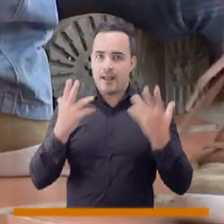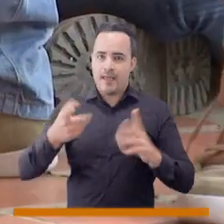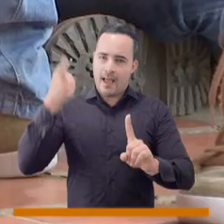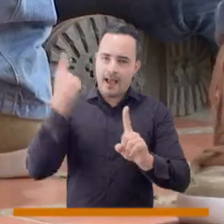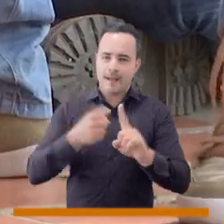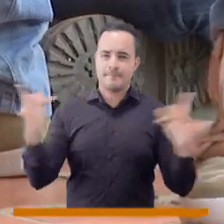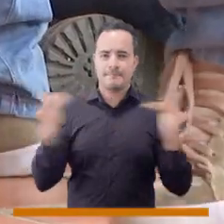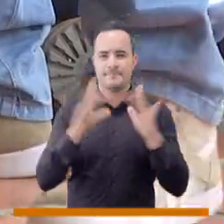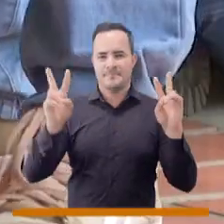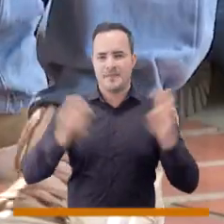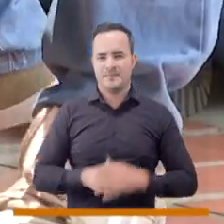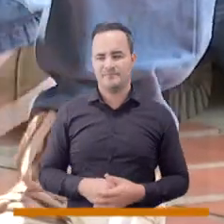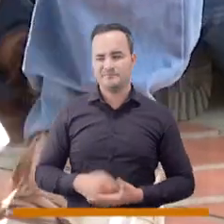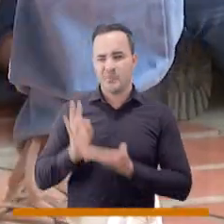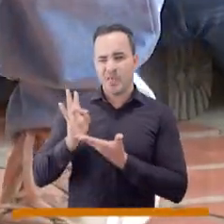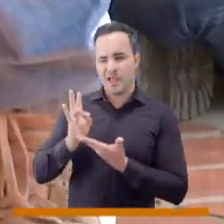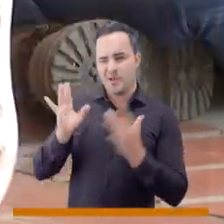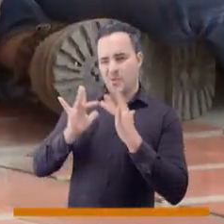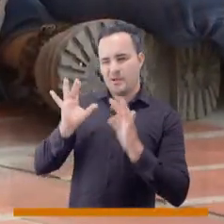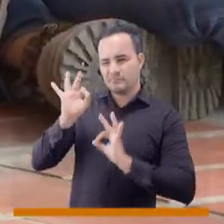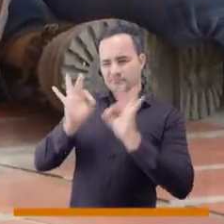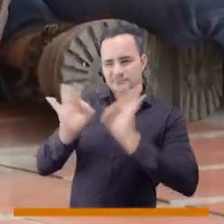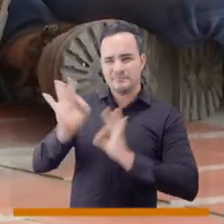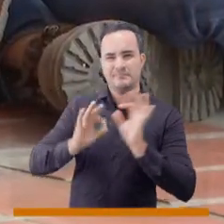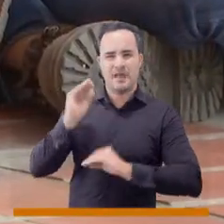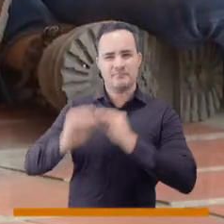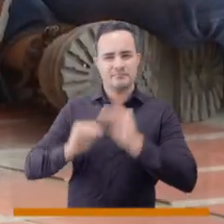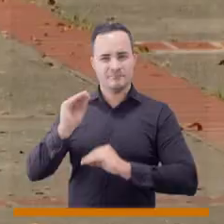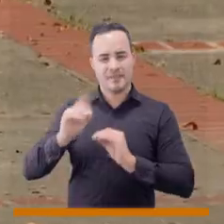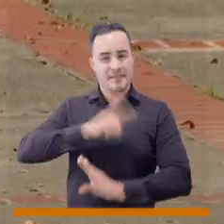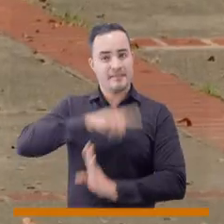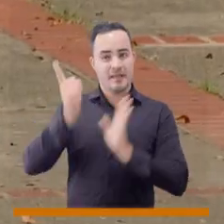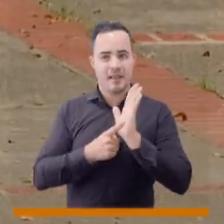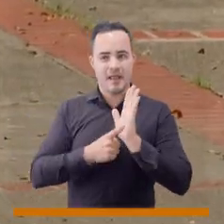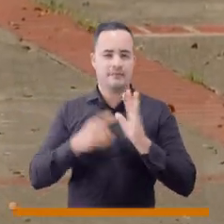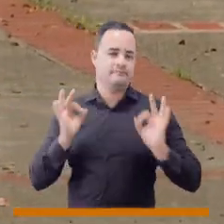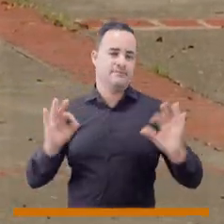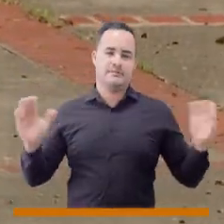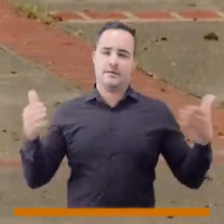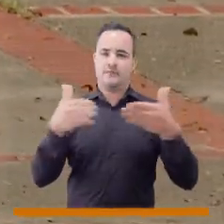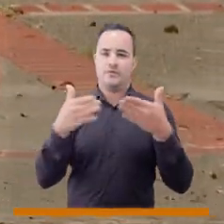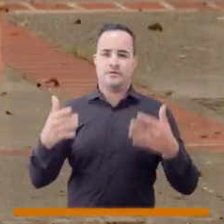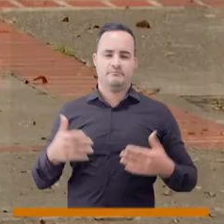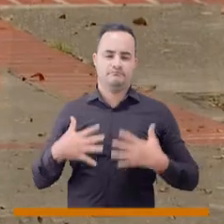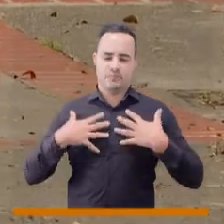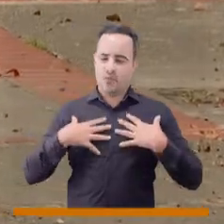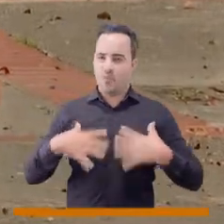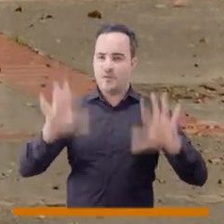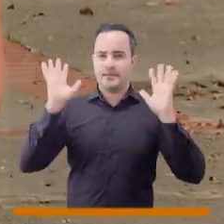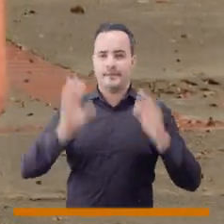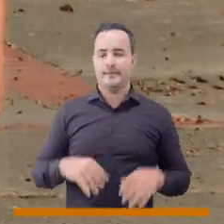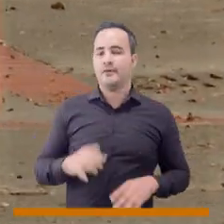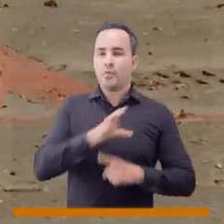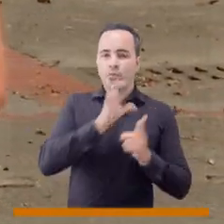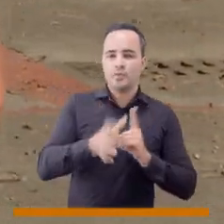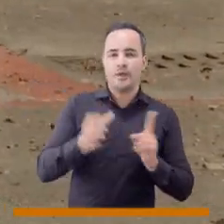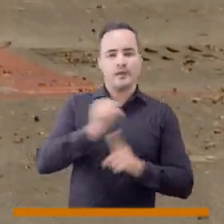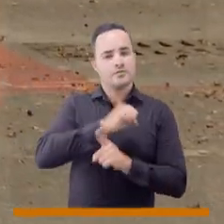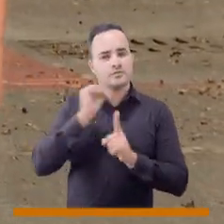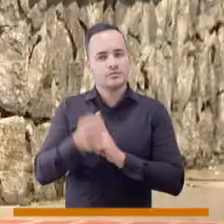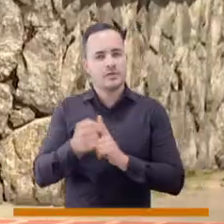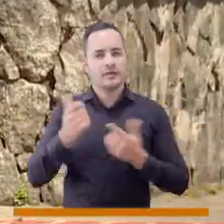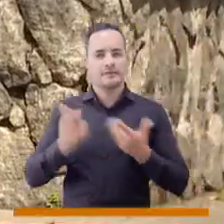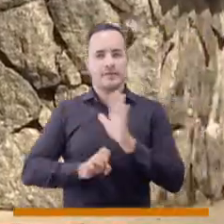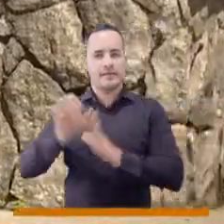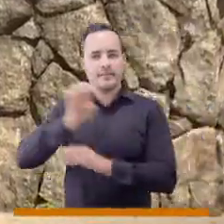estén pensando en eso. Porque ese modelo integral nos va a permitir a nosotros desarrollar la ciudad desde todo punto de vista. Desde el punto de vista social,